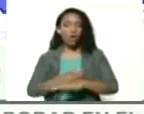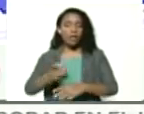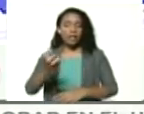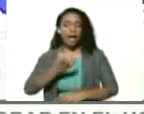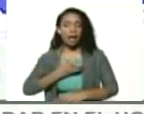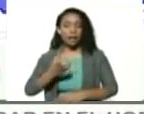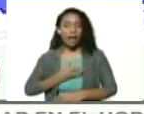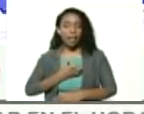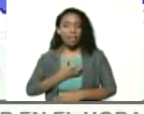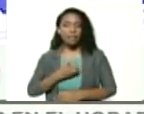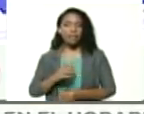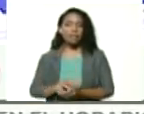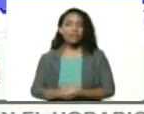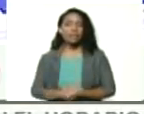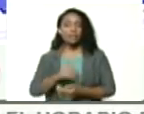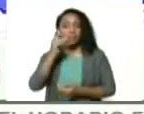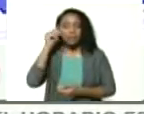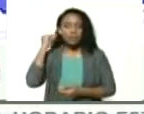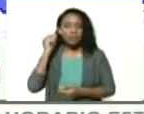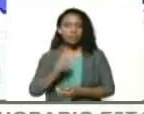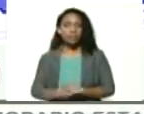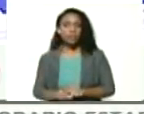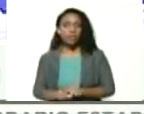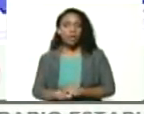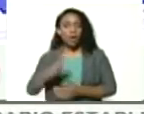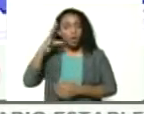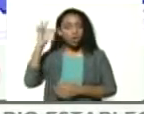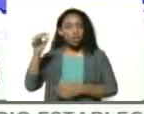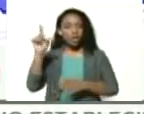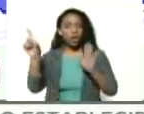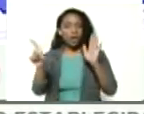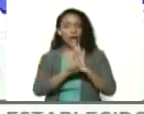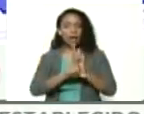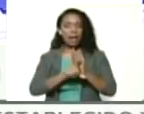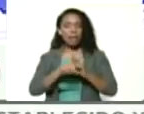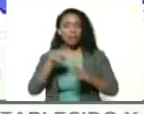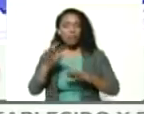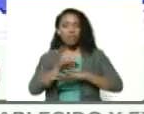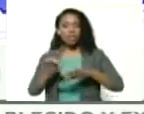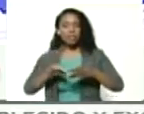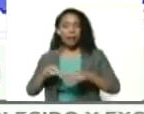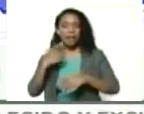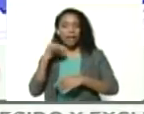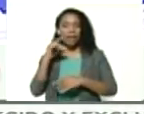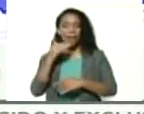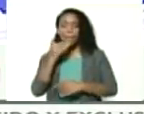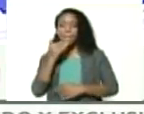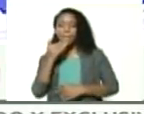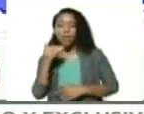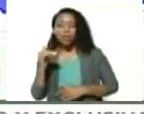gobernadoras, alcaldes, alcaldesas, consejos legislativos y consejos municipales que va a haber